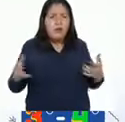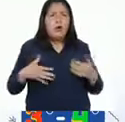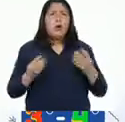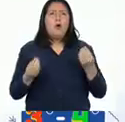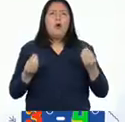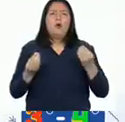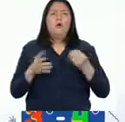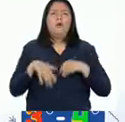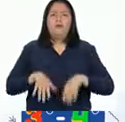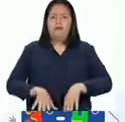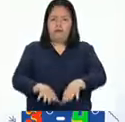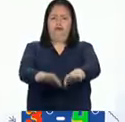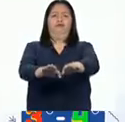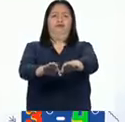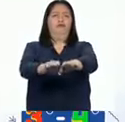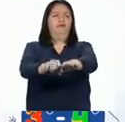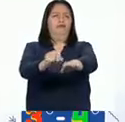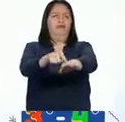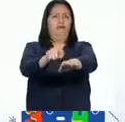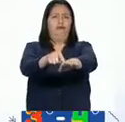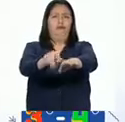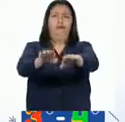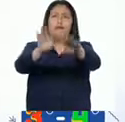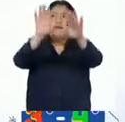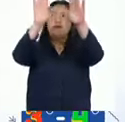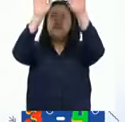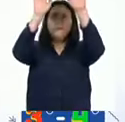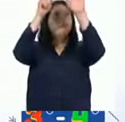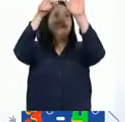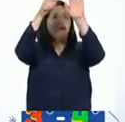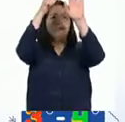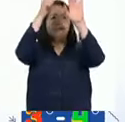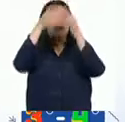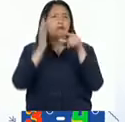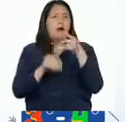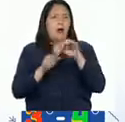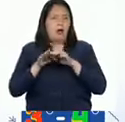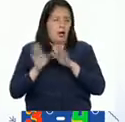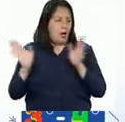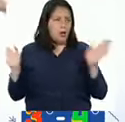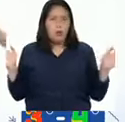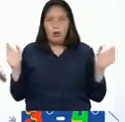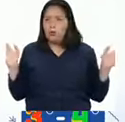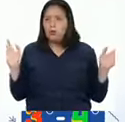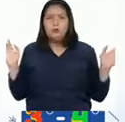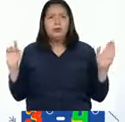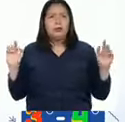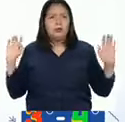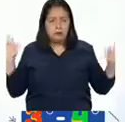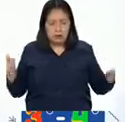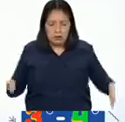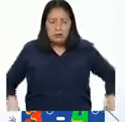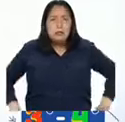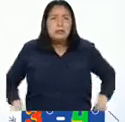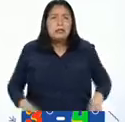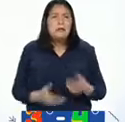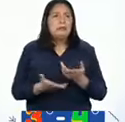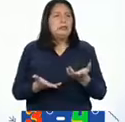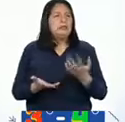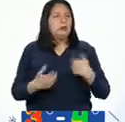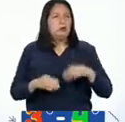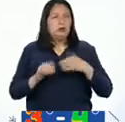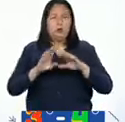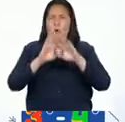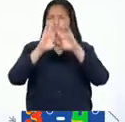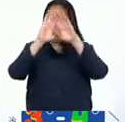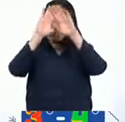brazos extendidos hacia el frente, hacia arriba, hacia los costados y hacia atrás,